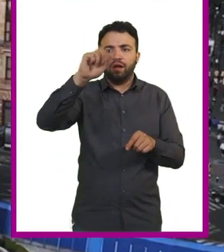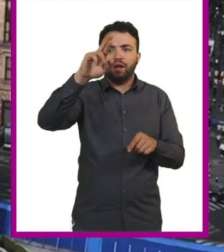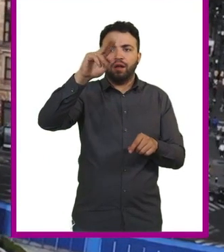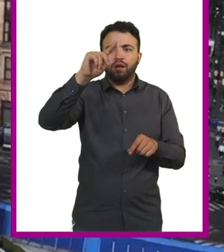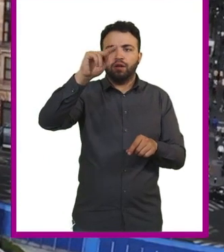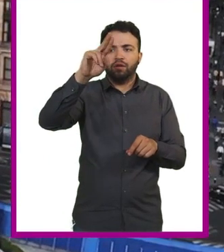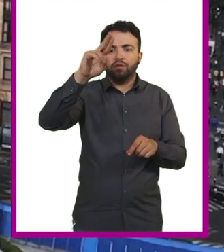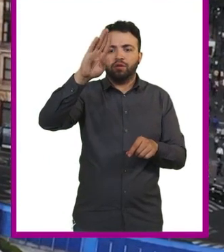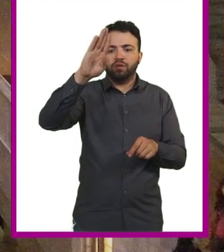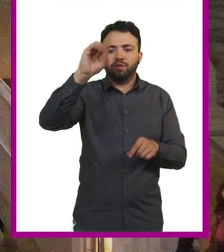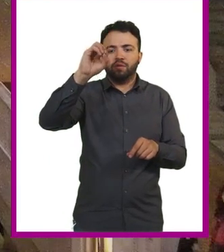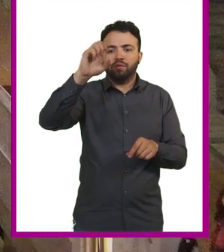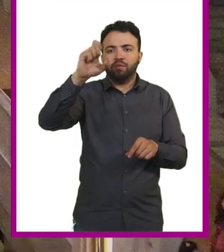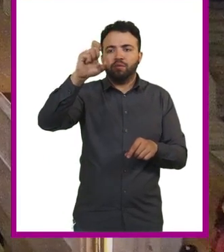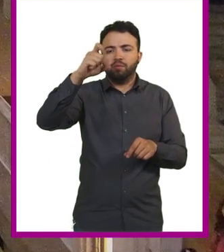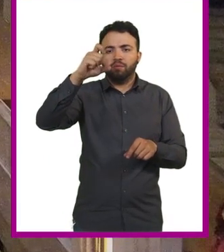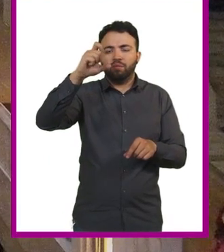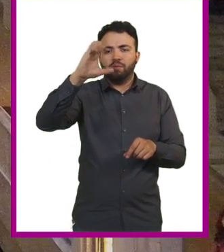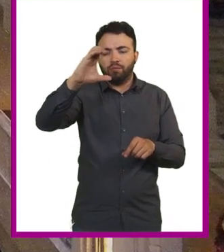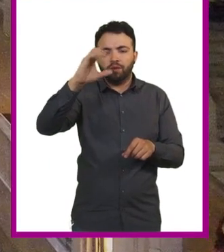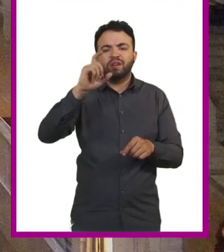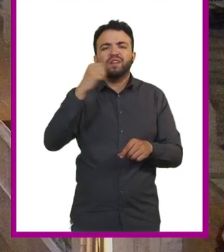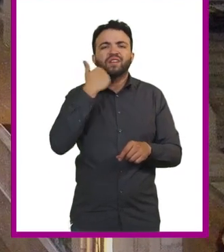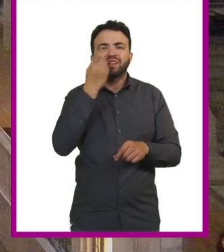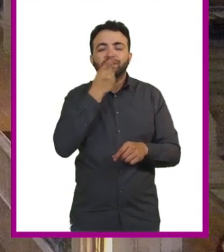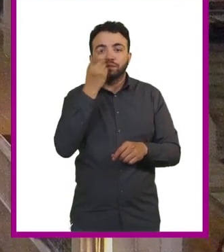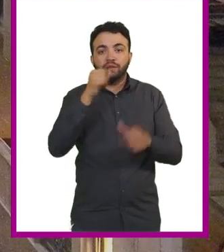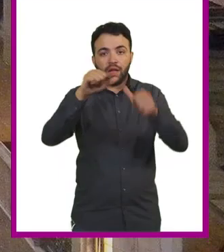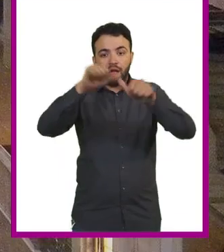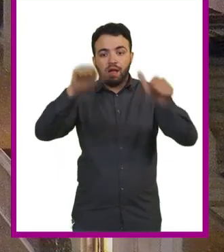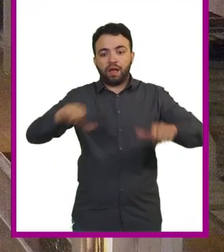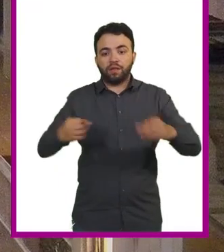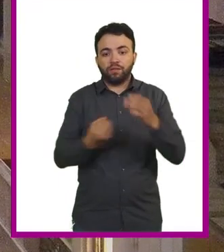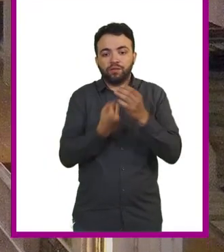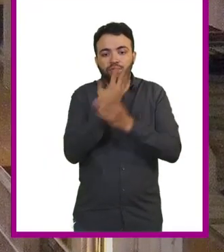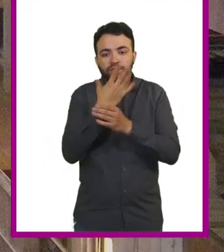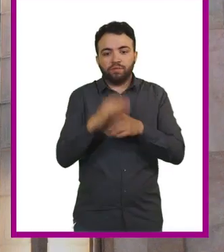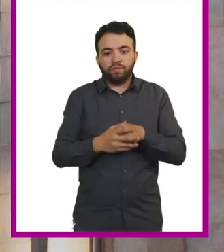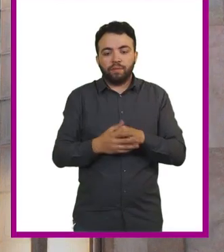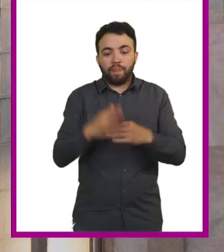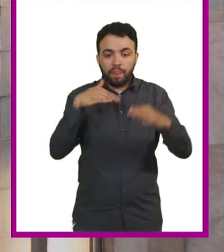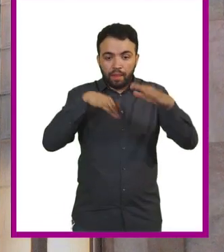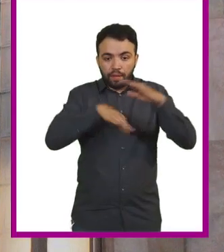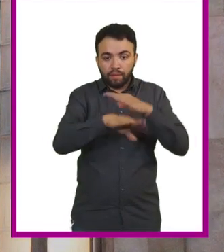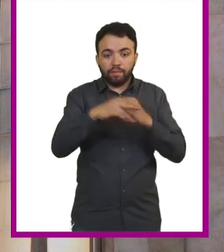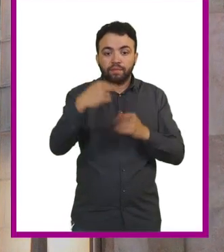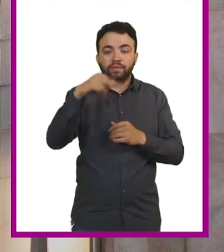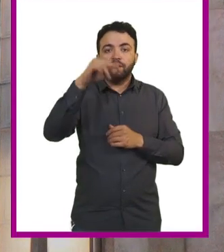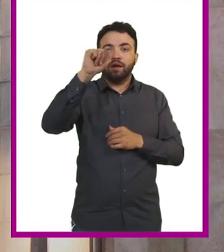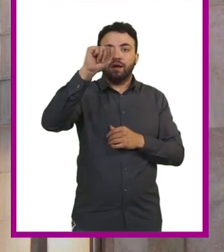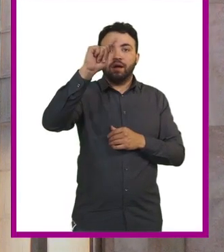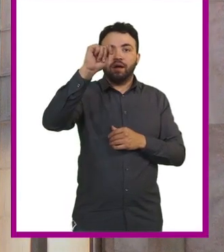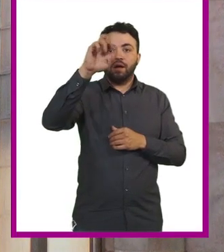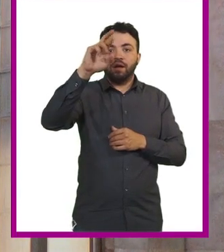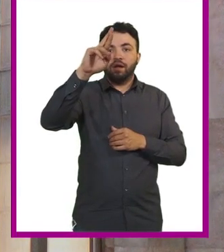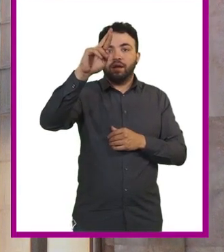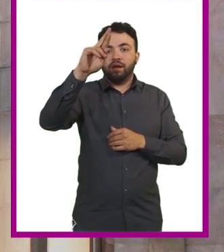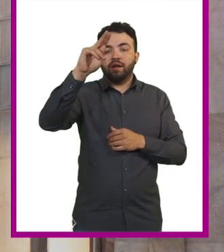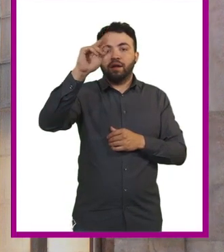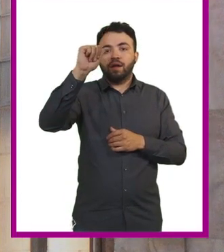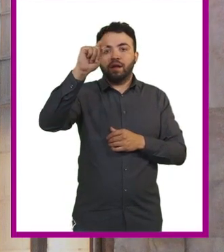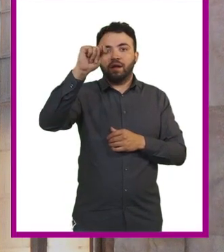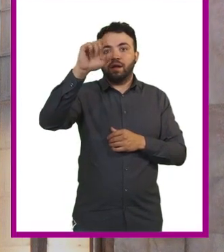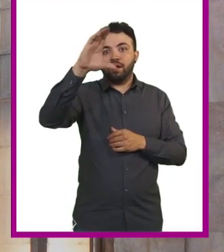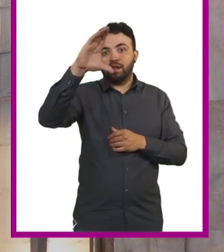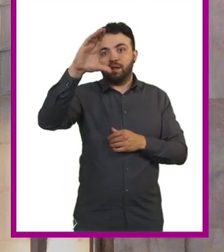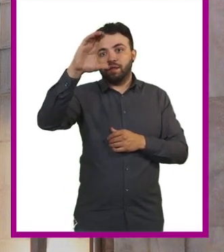es decir, arte nuevo. Y el interior es un ejemplo de un estilo arquitectónico posterior, conocido como Art Deco, abreviatura de